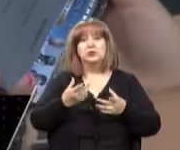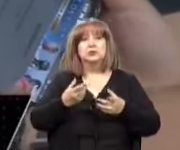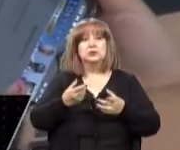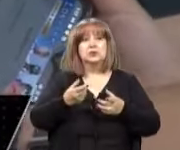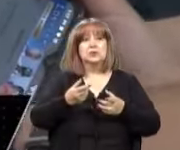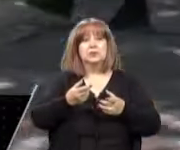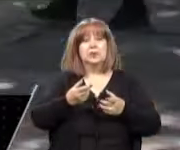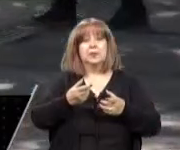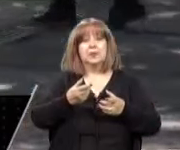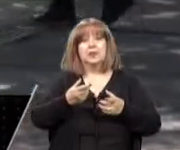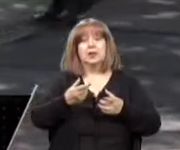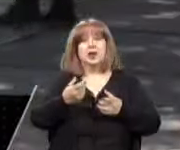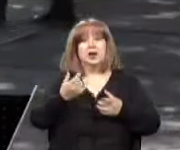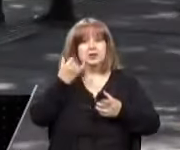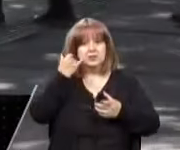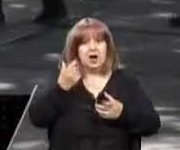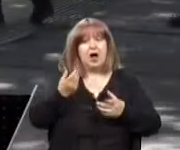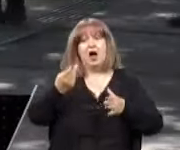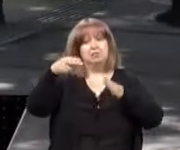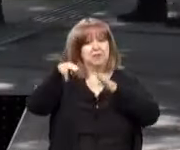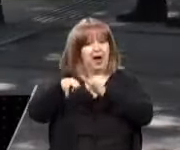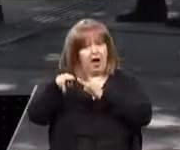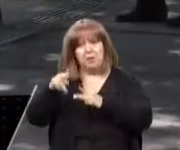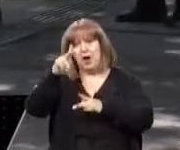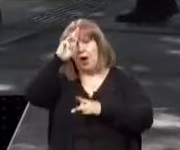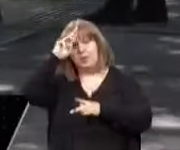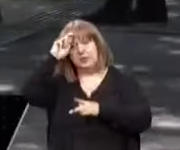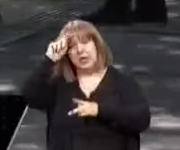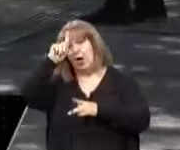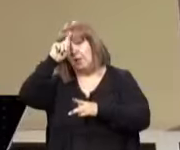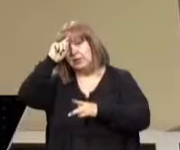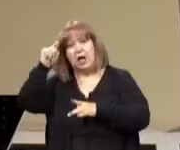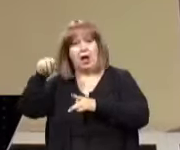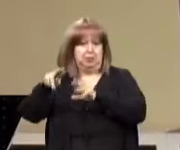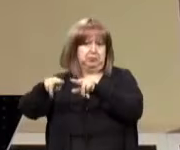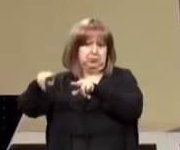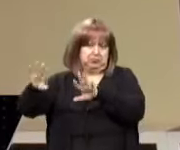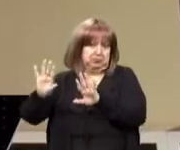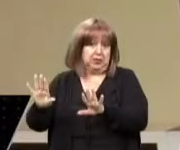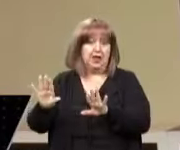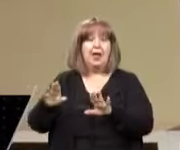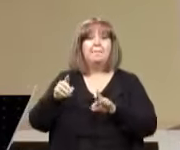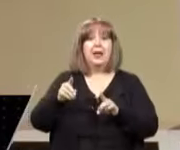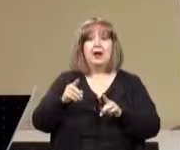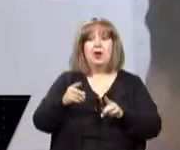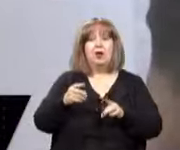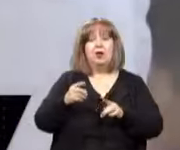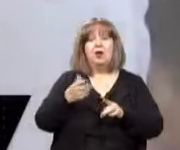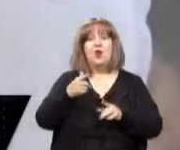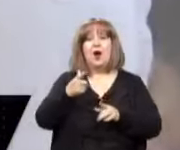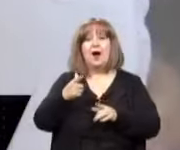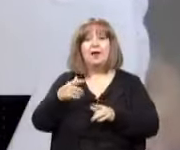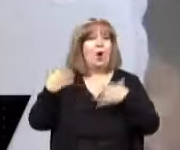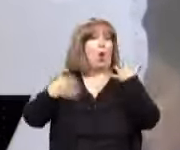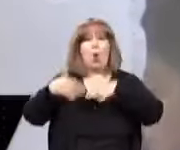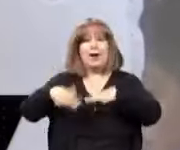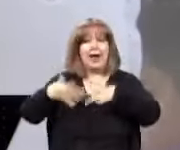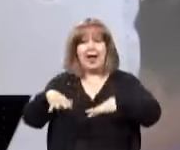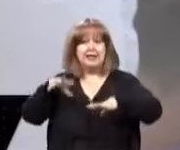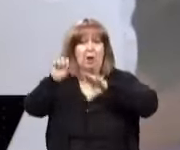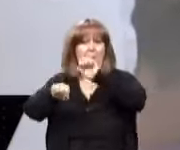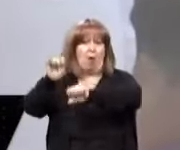y la demanda de servicios críticos y de cama de los hospitales. Claramente, mientras más casos, hay más demanda de los hospitales, pero no hay una situación